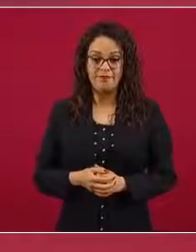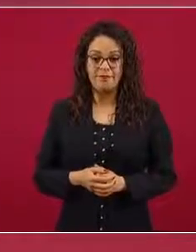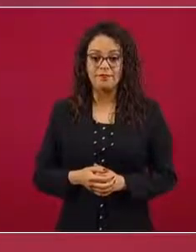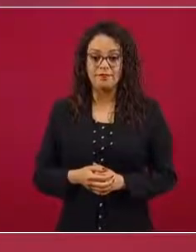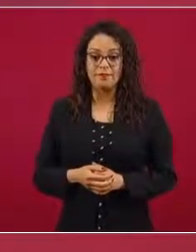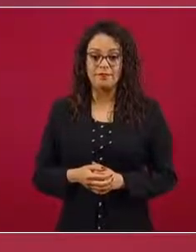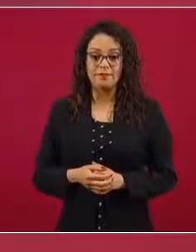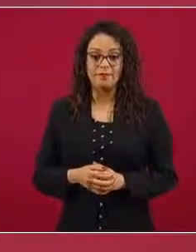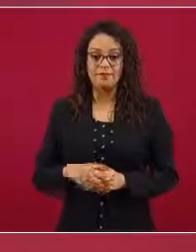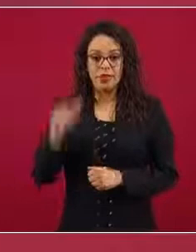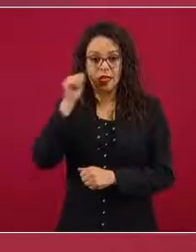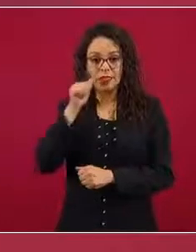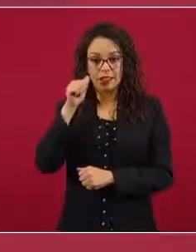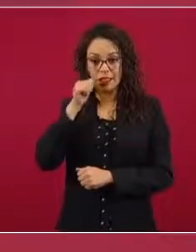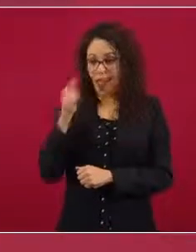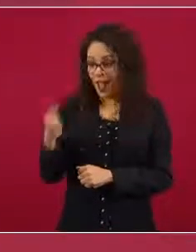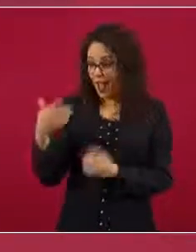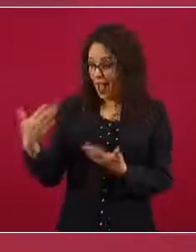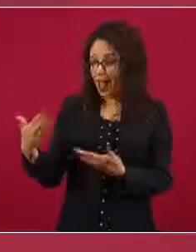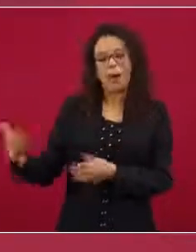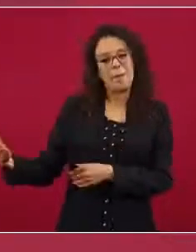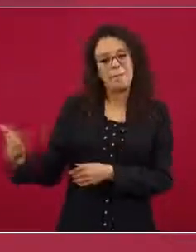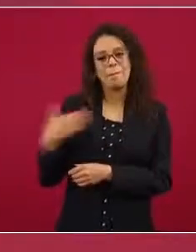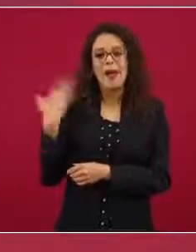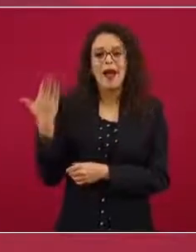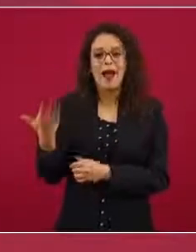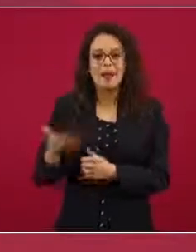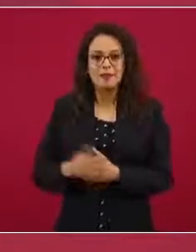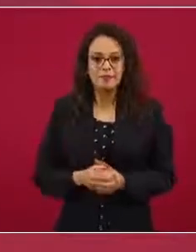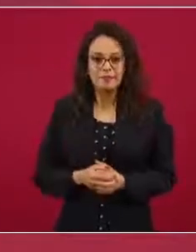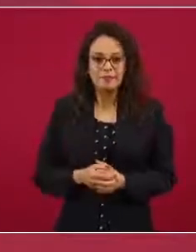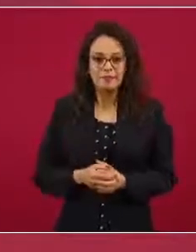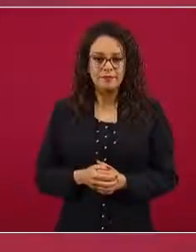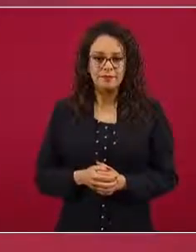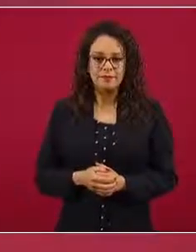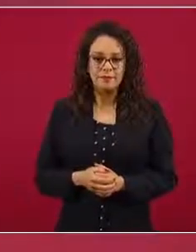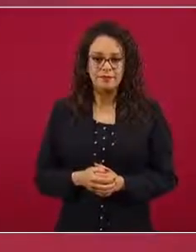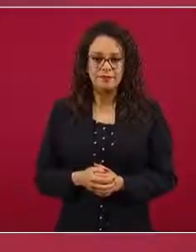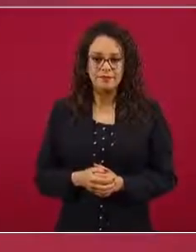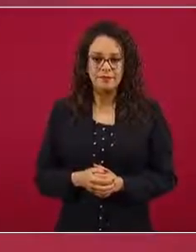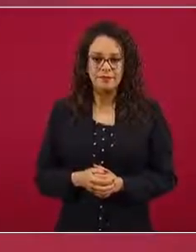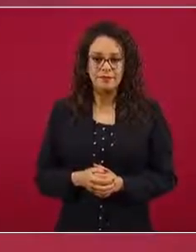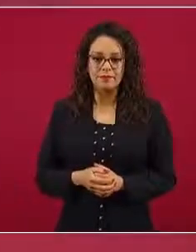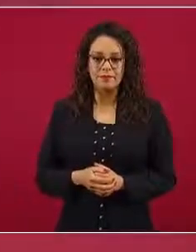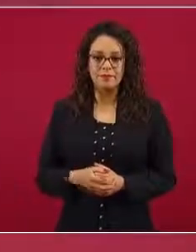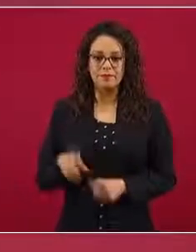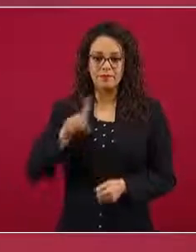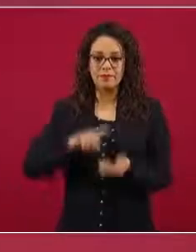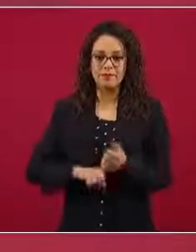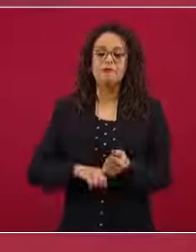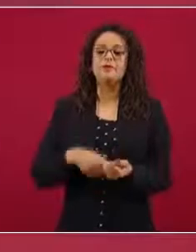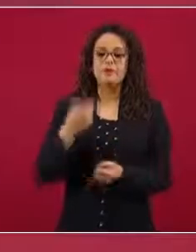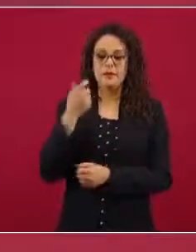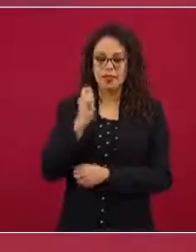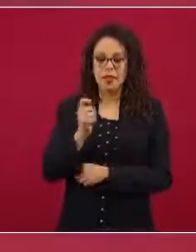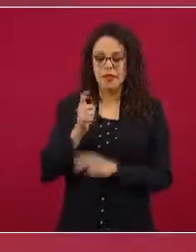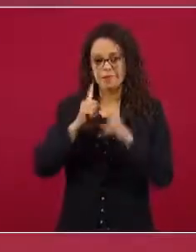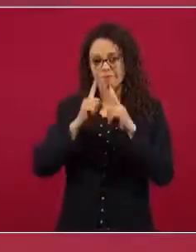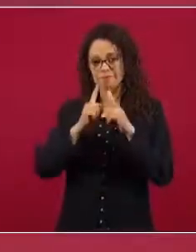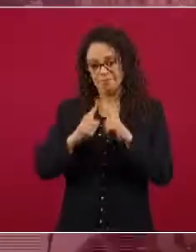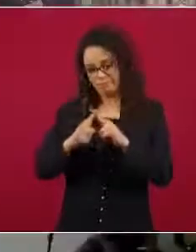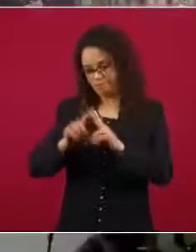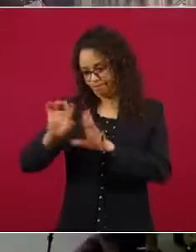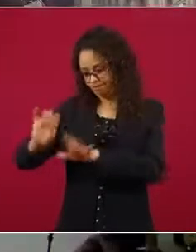sacar provecho o medrar, ¿sí?, del presupuesto de la hacienda pública.